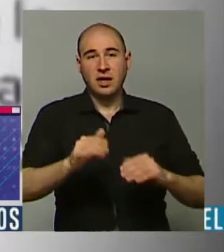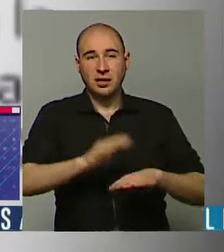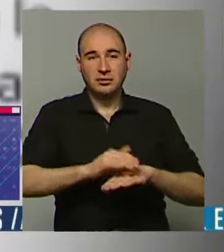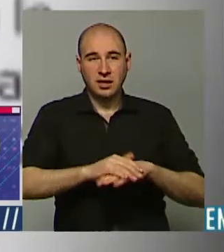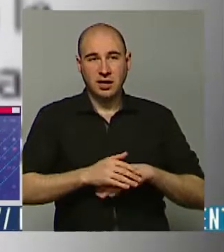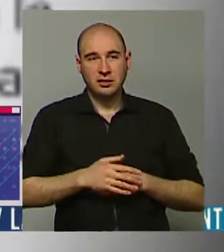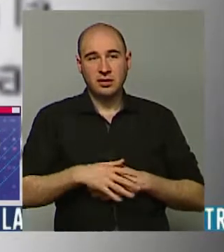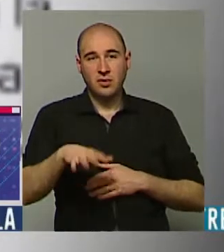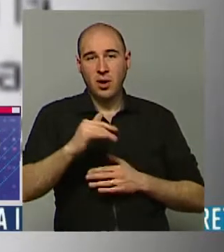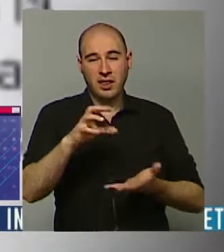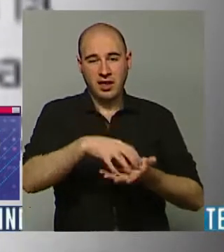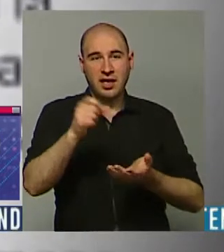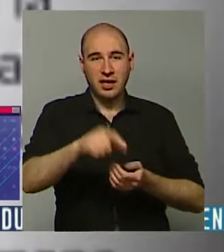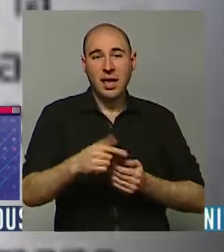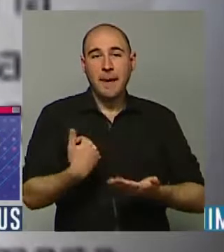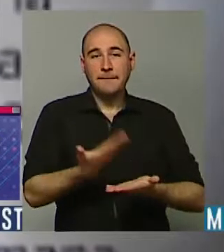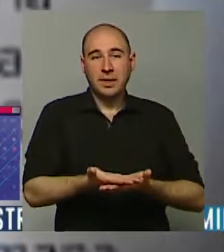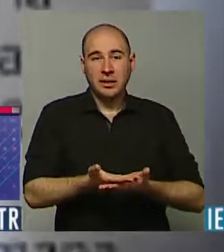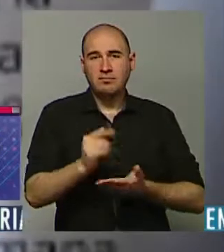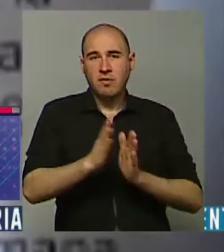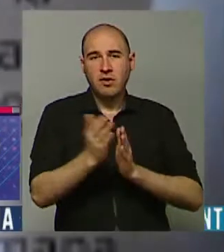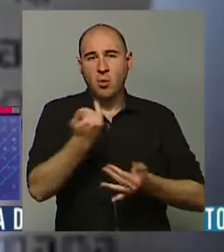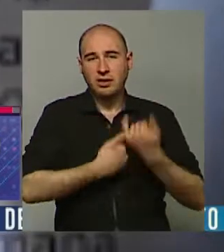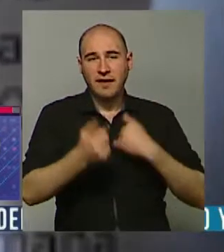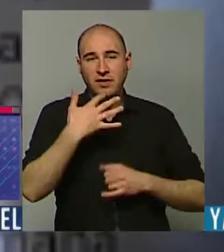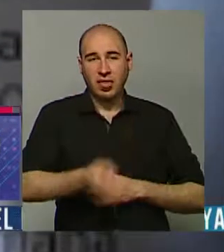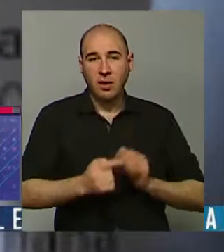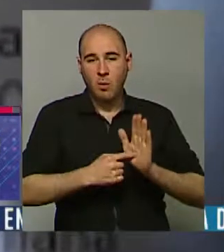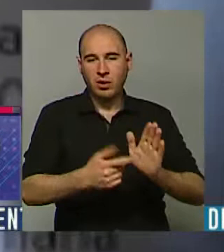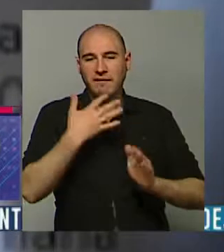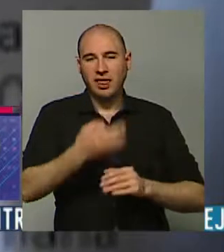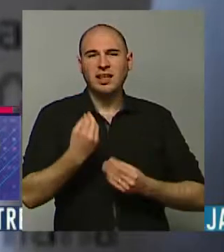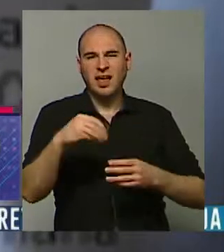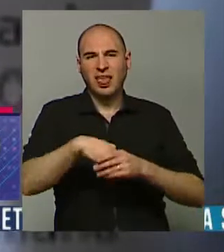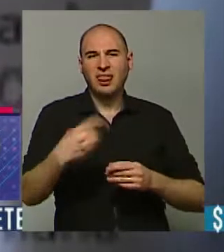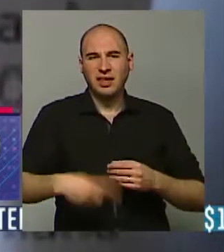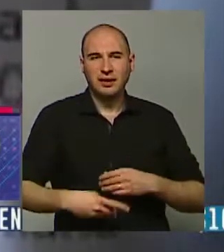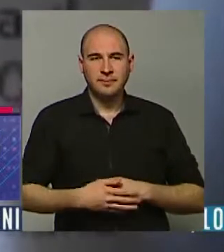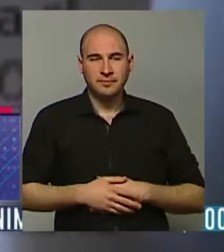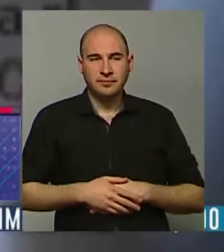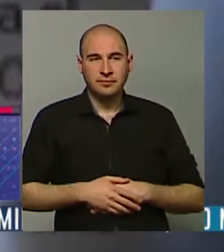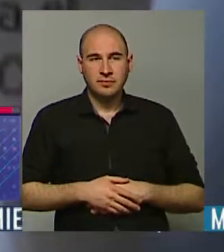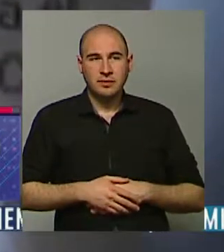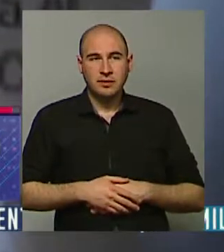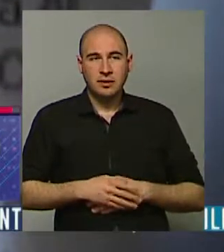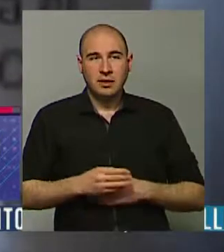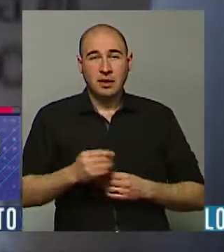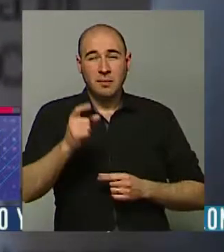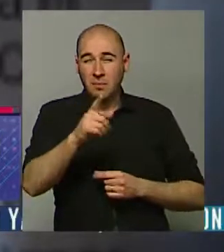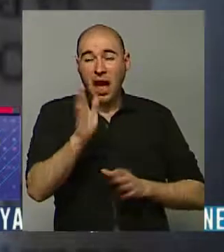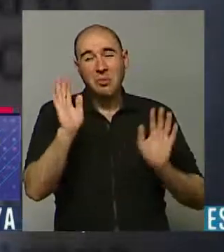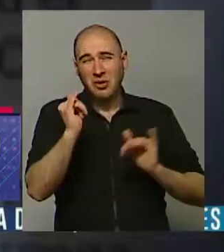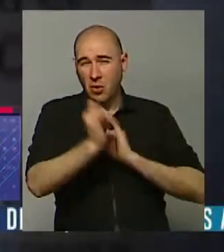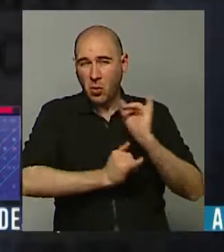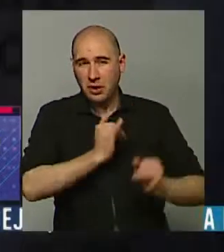autoridades de la base que, digamos, cuenten la verdad y que muestren realmente lo que tienen adentro. Sí. No sé si lo escuchaste en algún